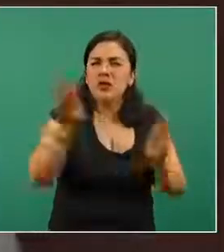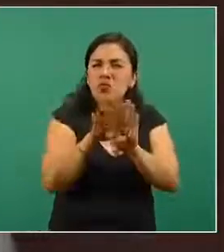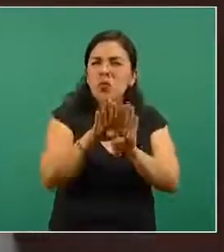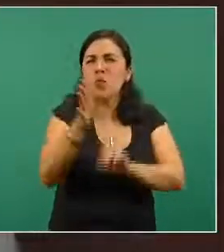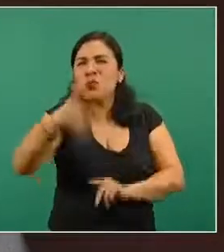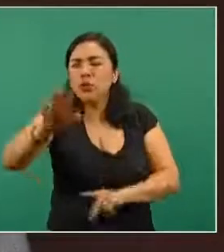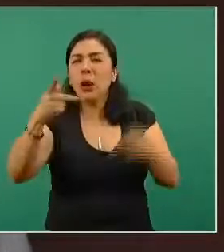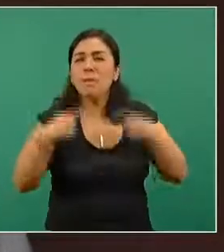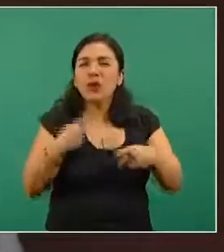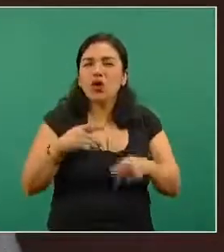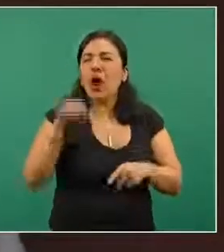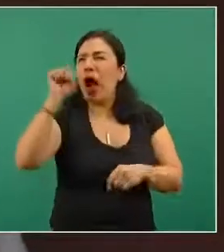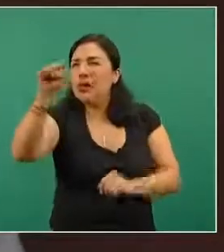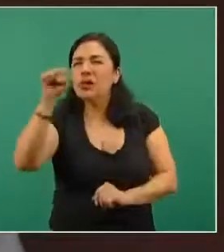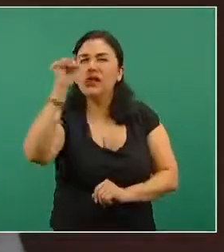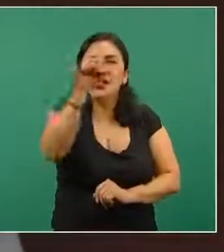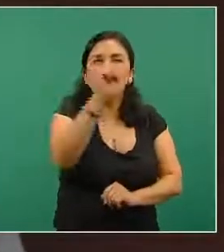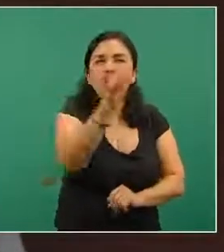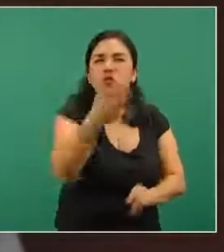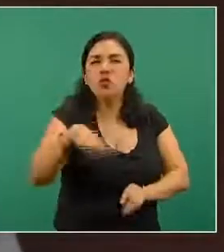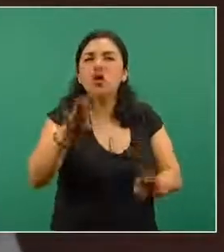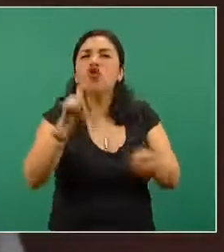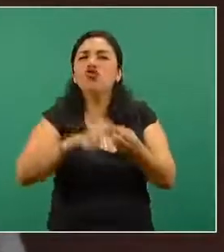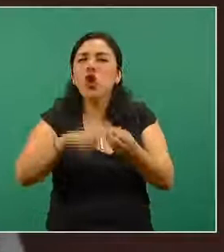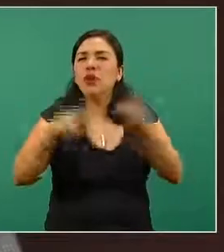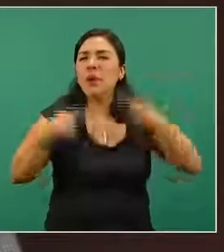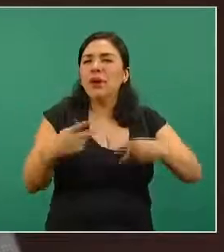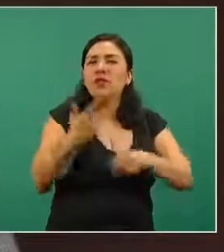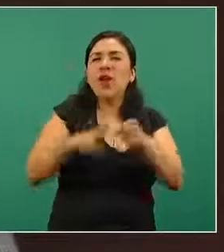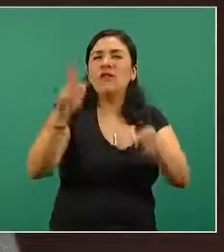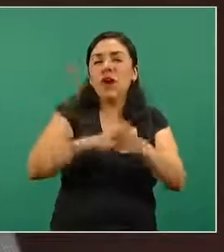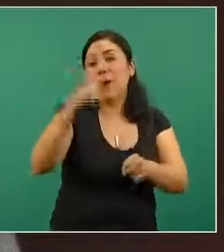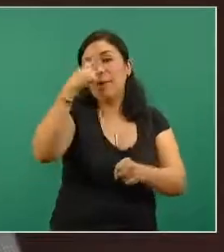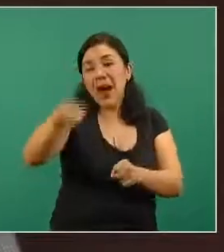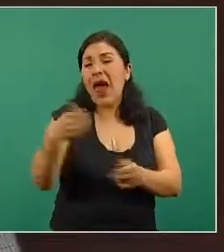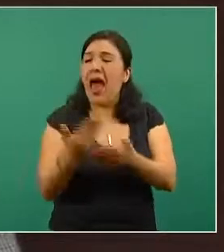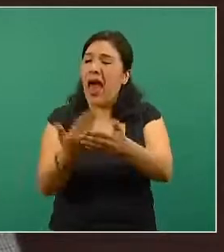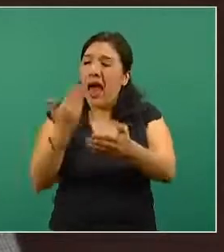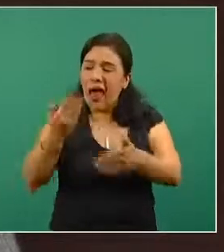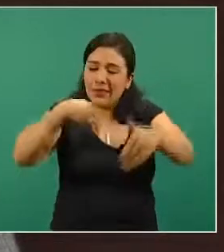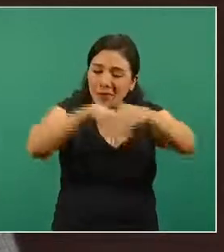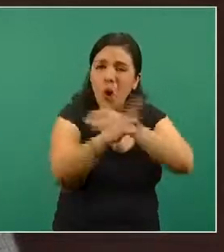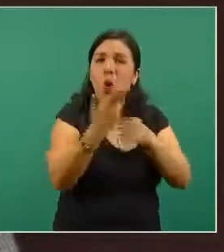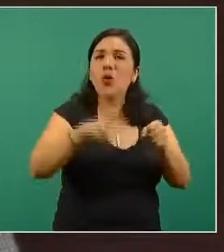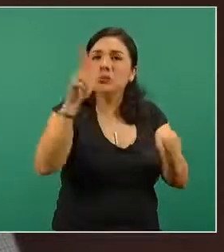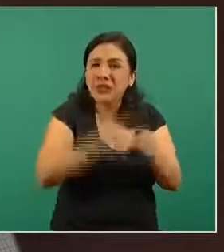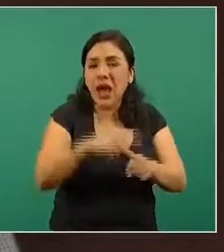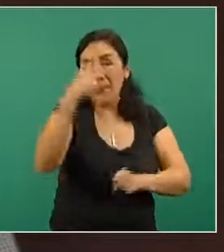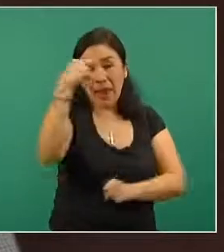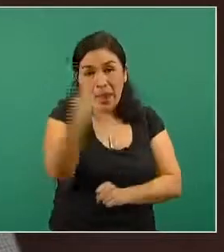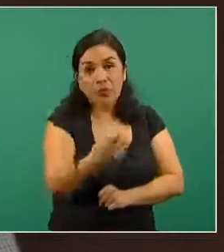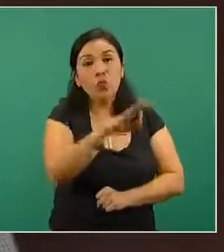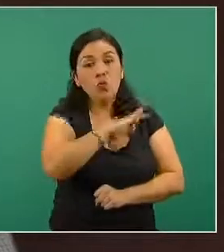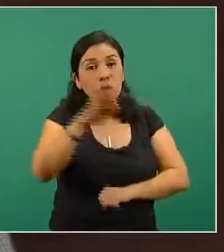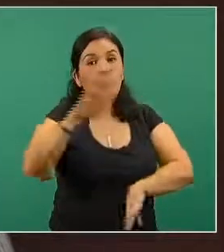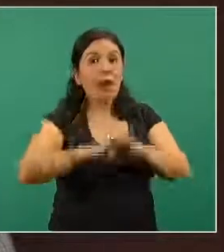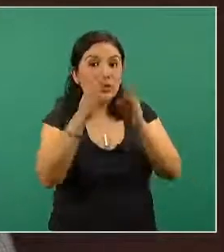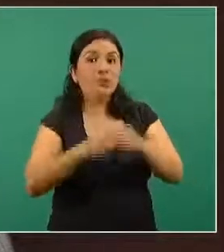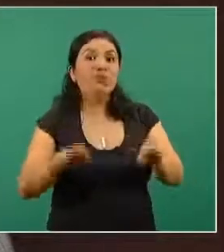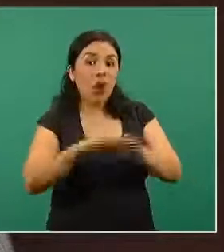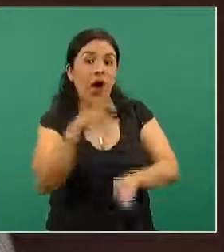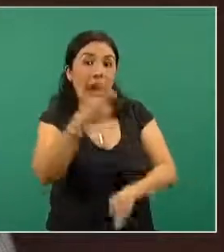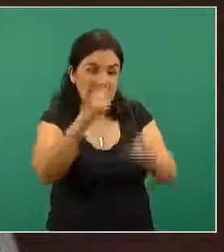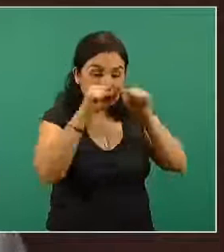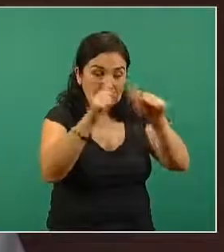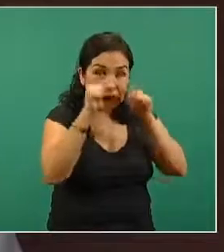personas, estar buscando los casos, procurando esta hospitalización anticipada, que realmente es lo de mayor impacto, pero